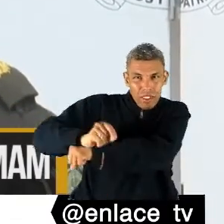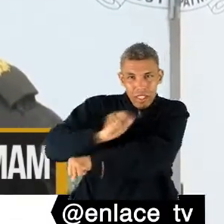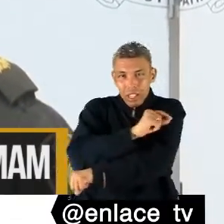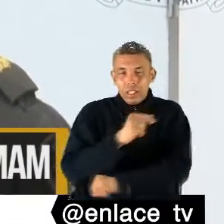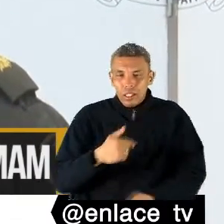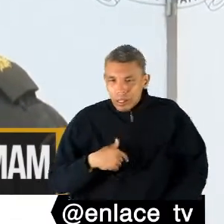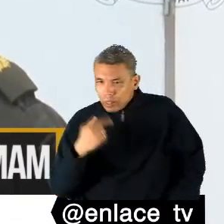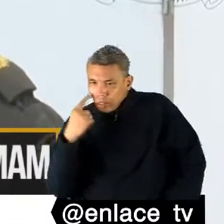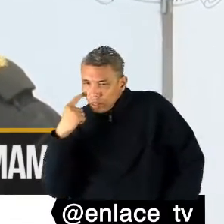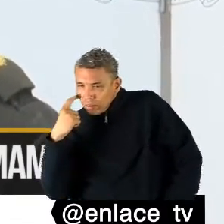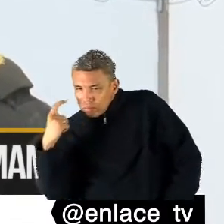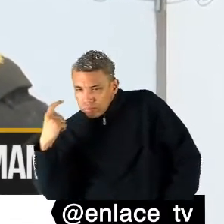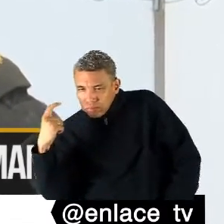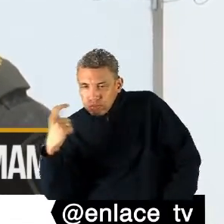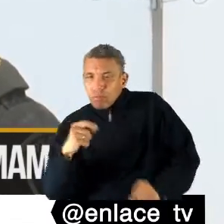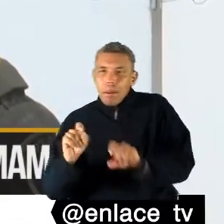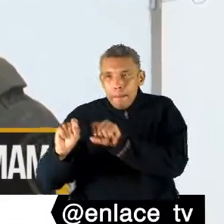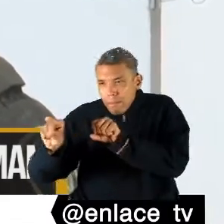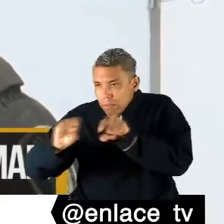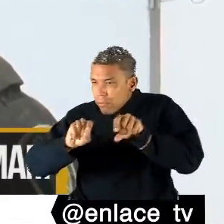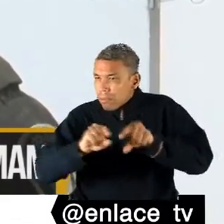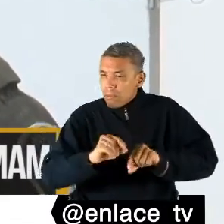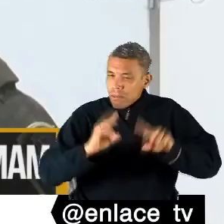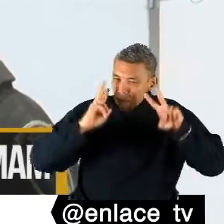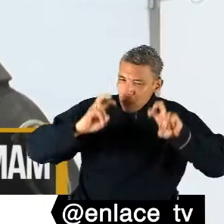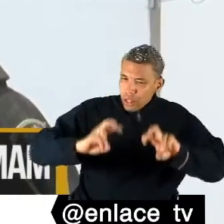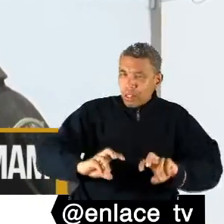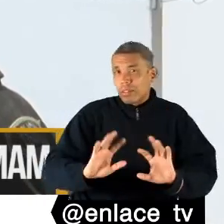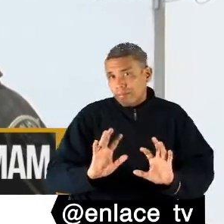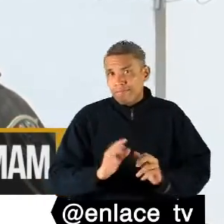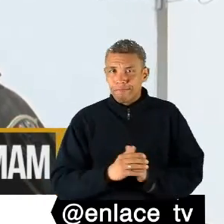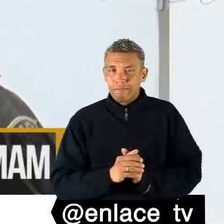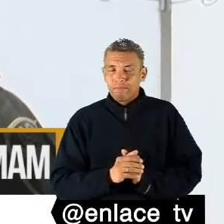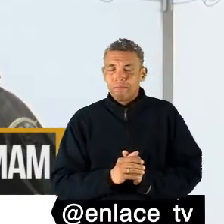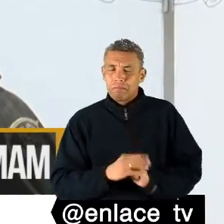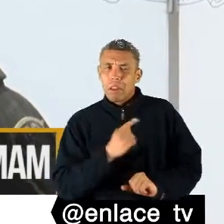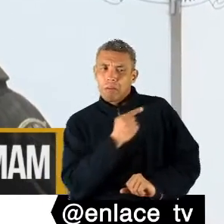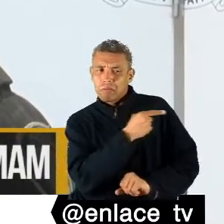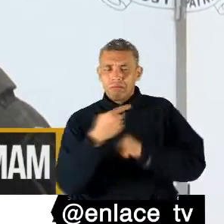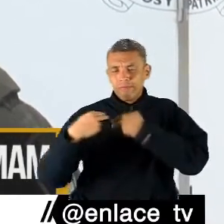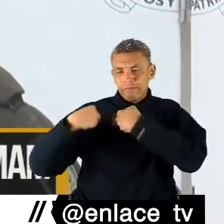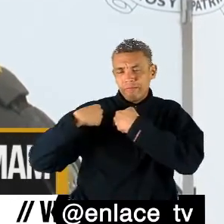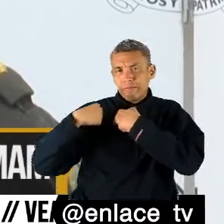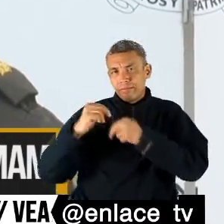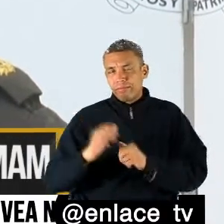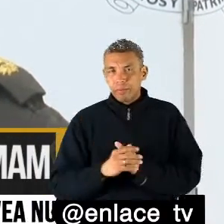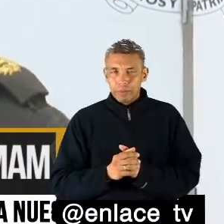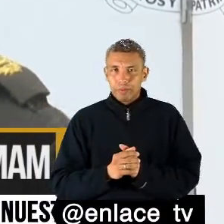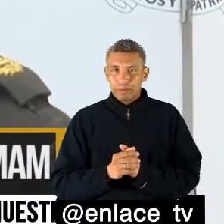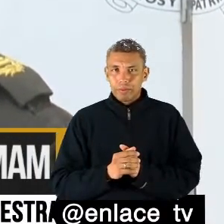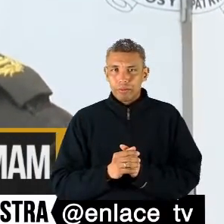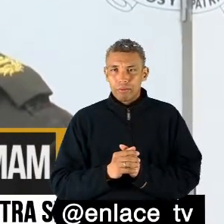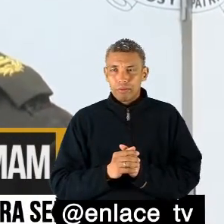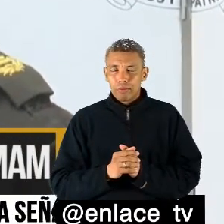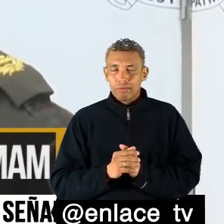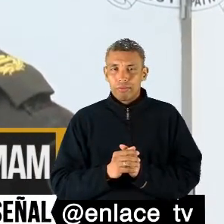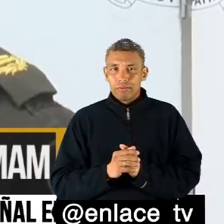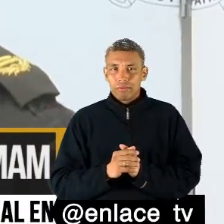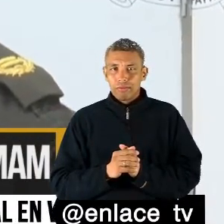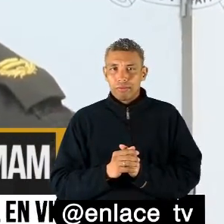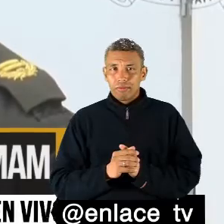aras de dar transparencia absoluta, ha tomado el tema y la investigación penal, lo que es motivo ahorita de investigación